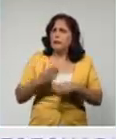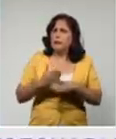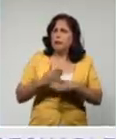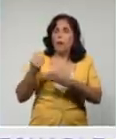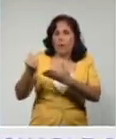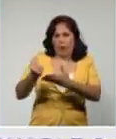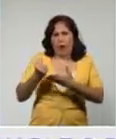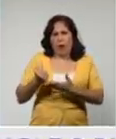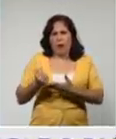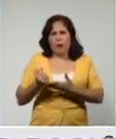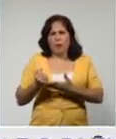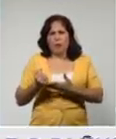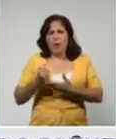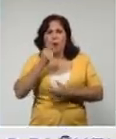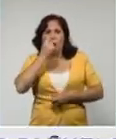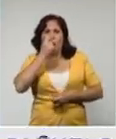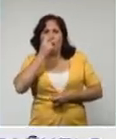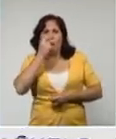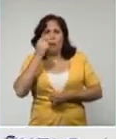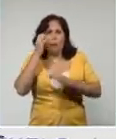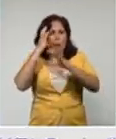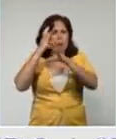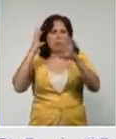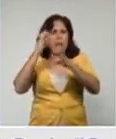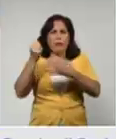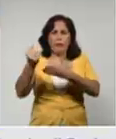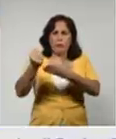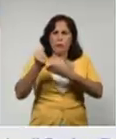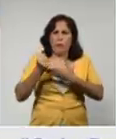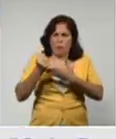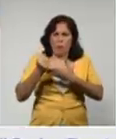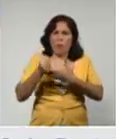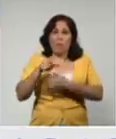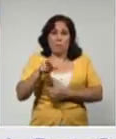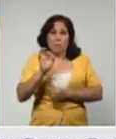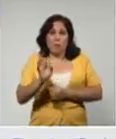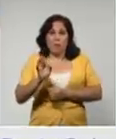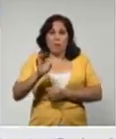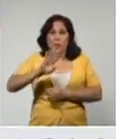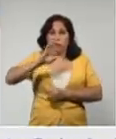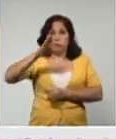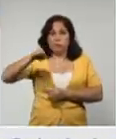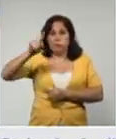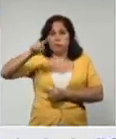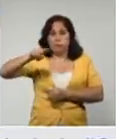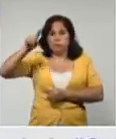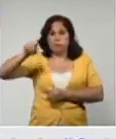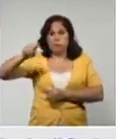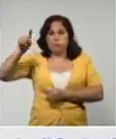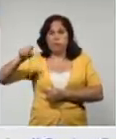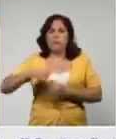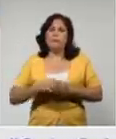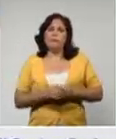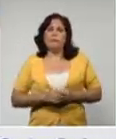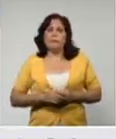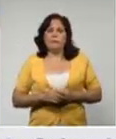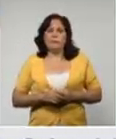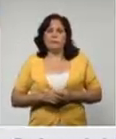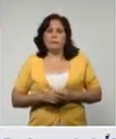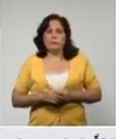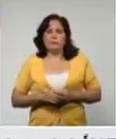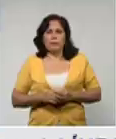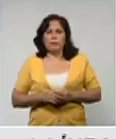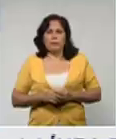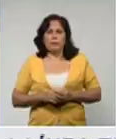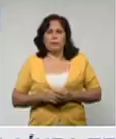hace el máster en ciencia Fran Millán García, que es un especialista de la Academia de Ciencias, y